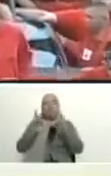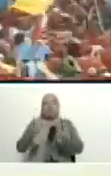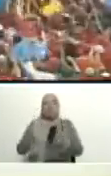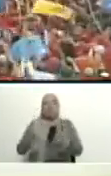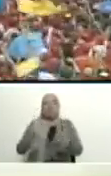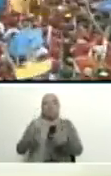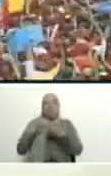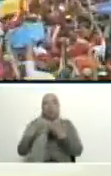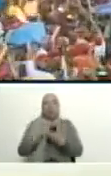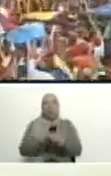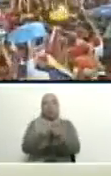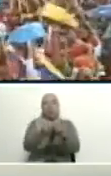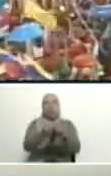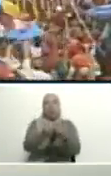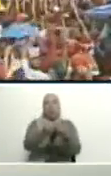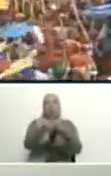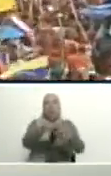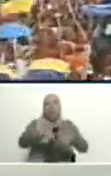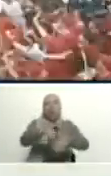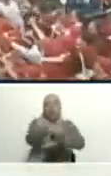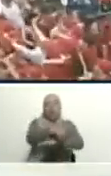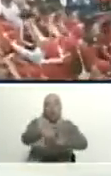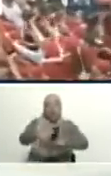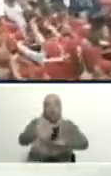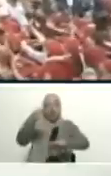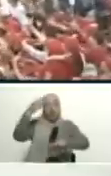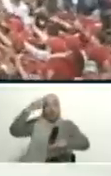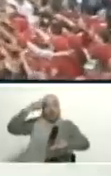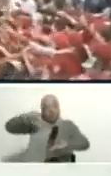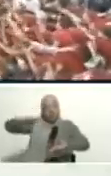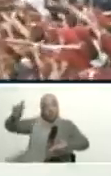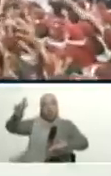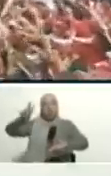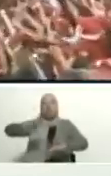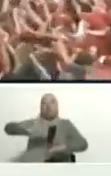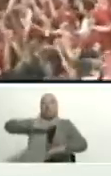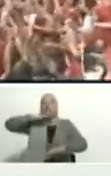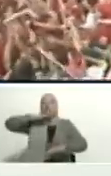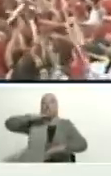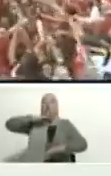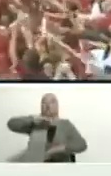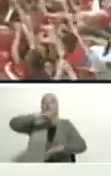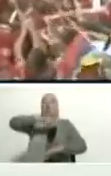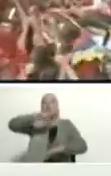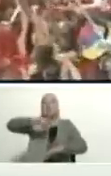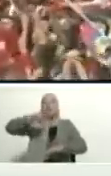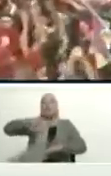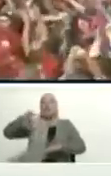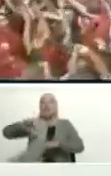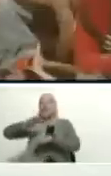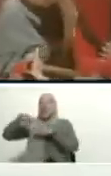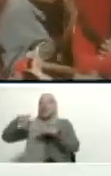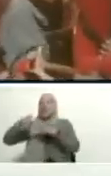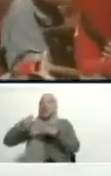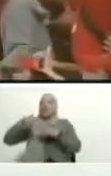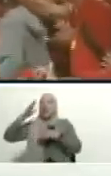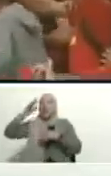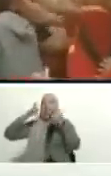Toda la avenida México. Y eso estaba de punta a punta. Chávez quería saludar al pueblo, darle las